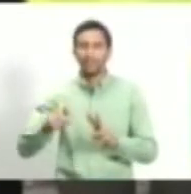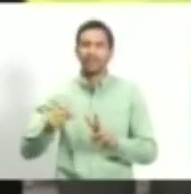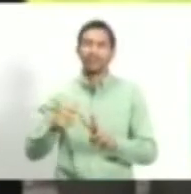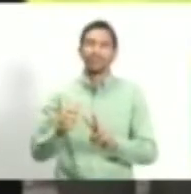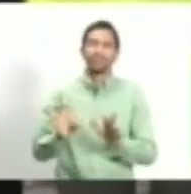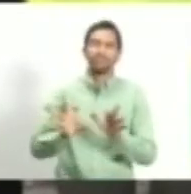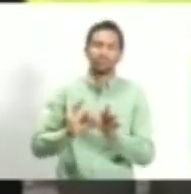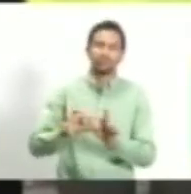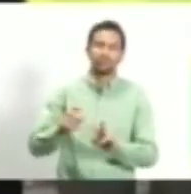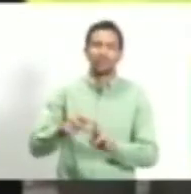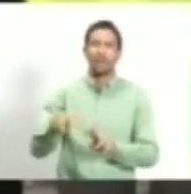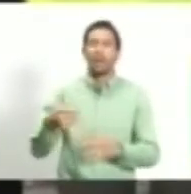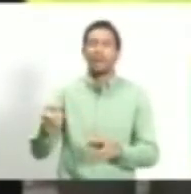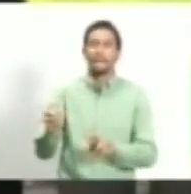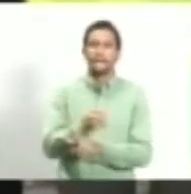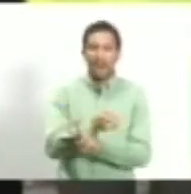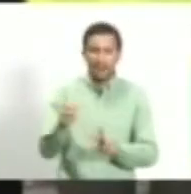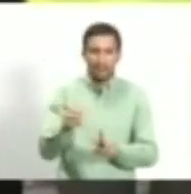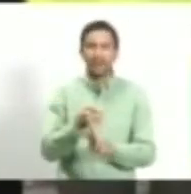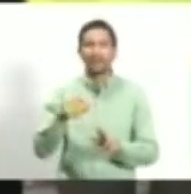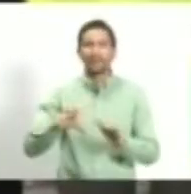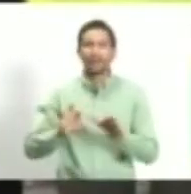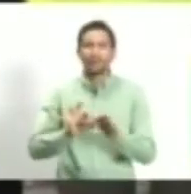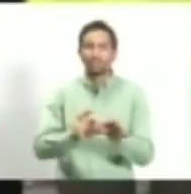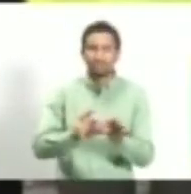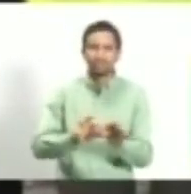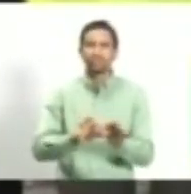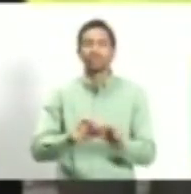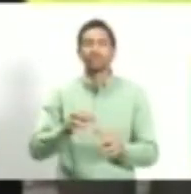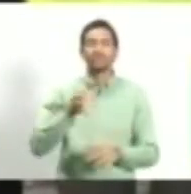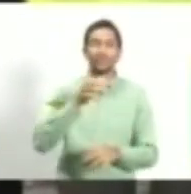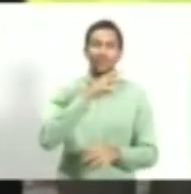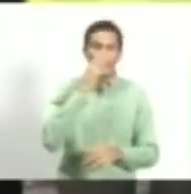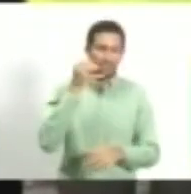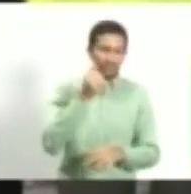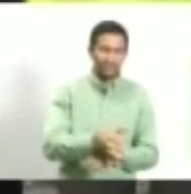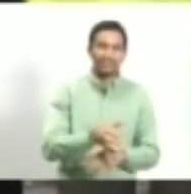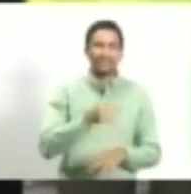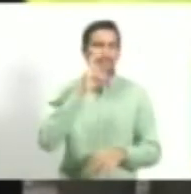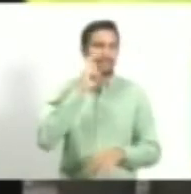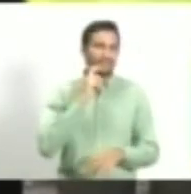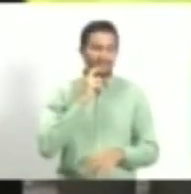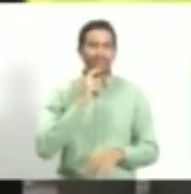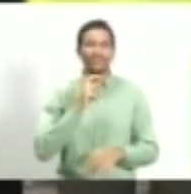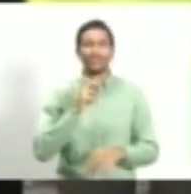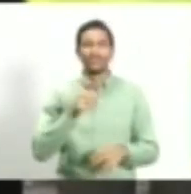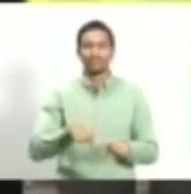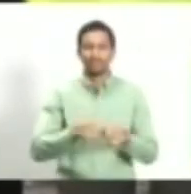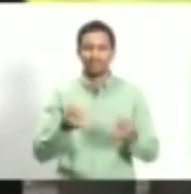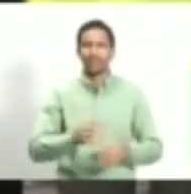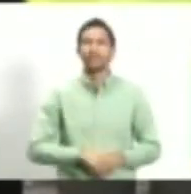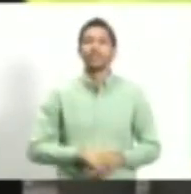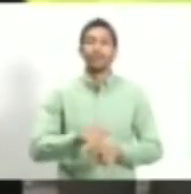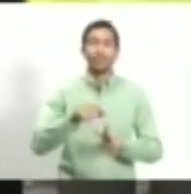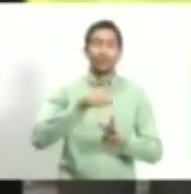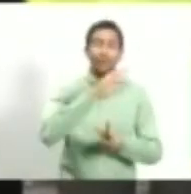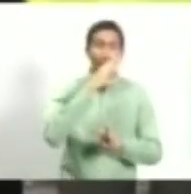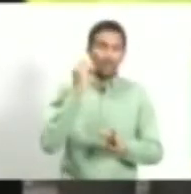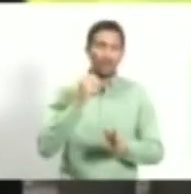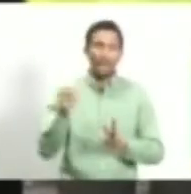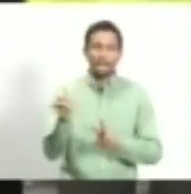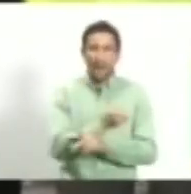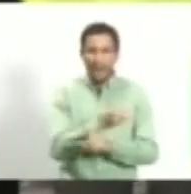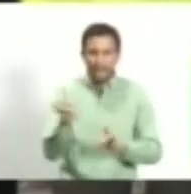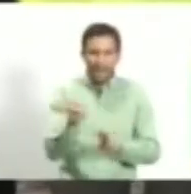tortura agravada y de acceso carnal violento. Por su parte, a Edilberto Rojas se le imputará el delito de tortura agravada